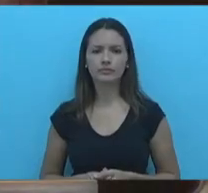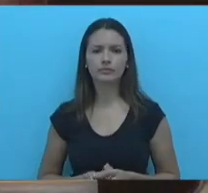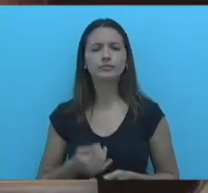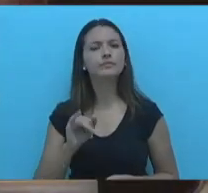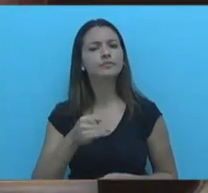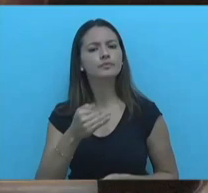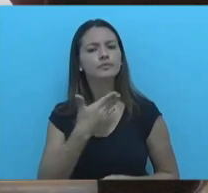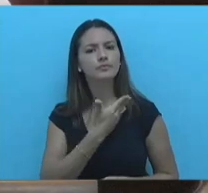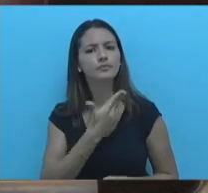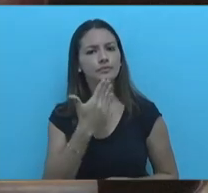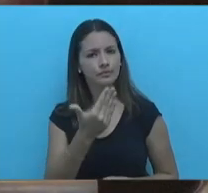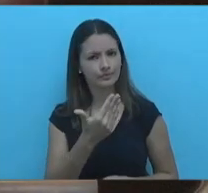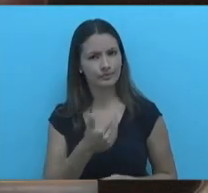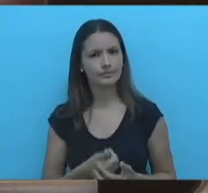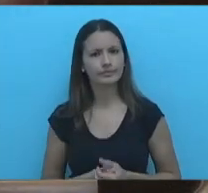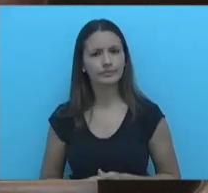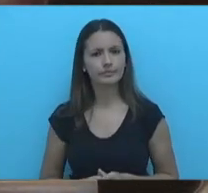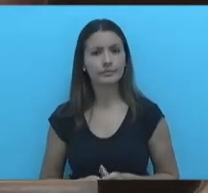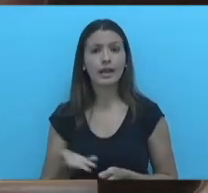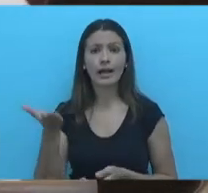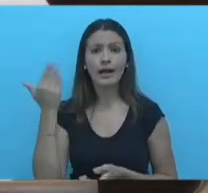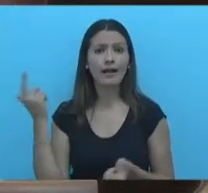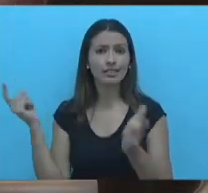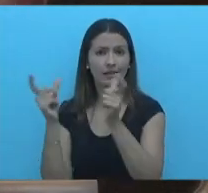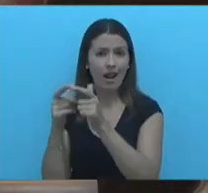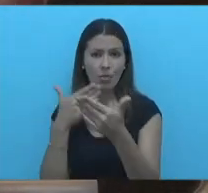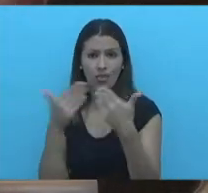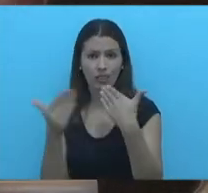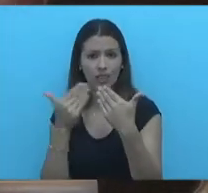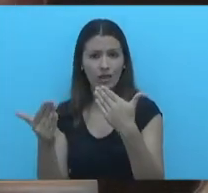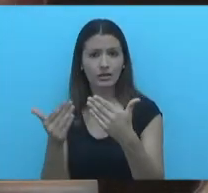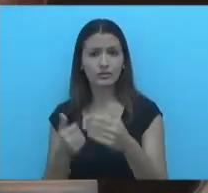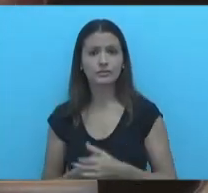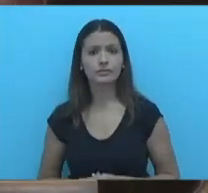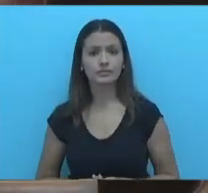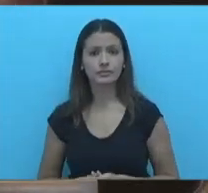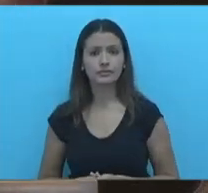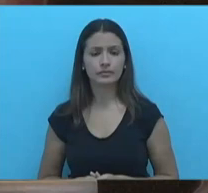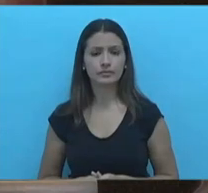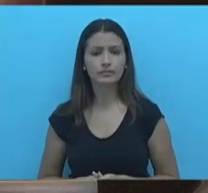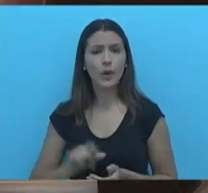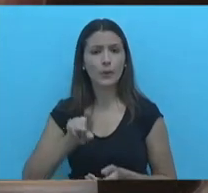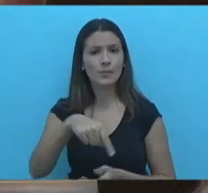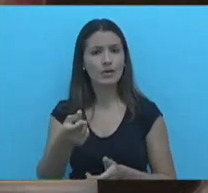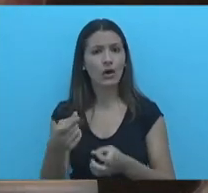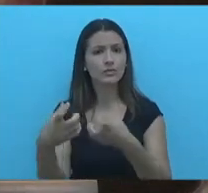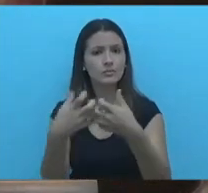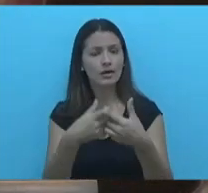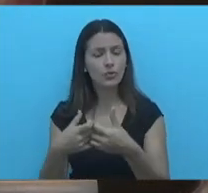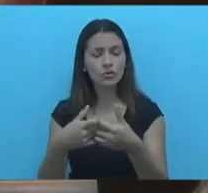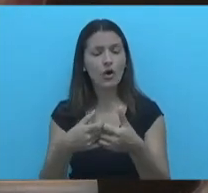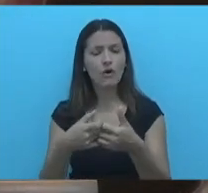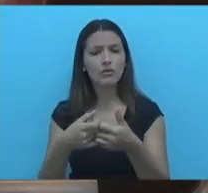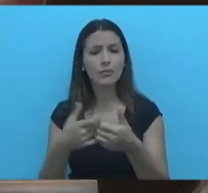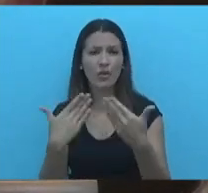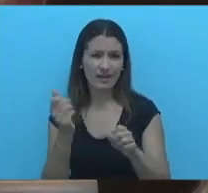presidente. Tal cual lo acordado en labor parlamentario para renovar por una sesión esta preferencia, si